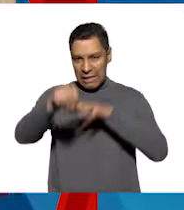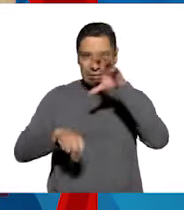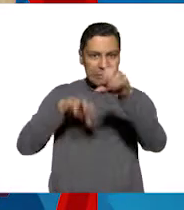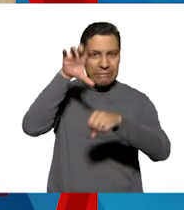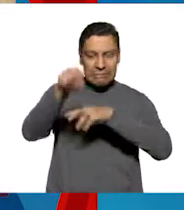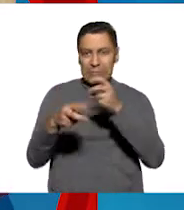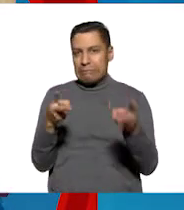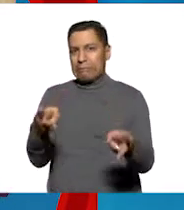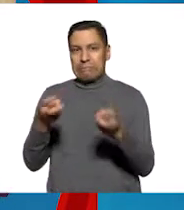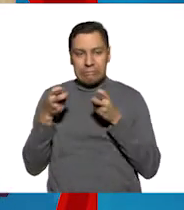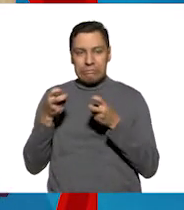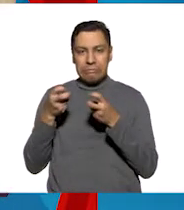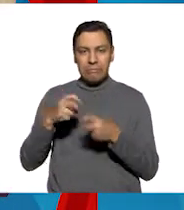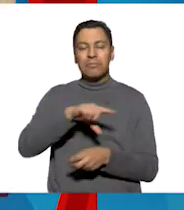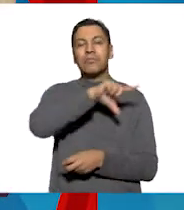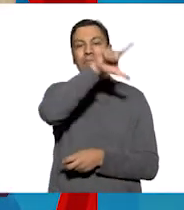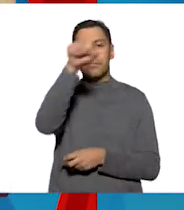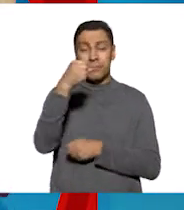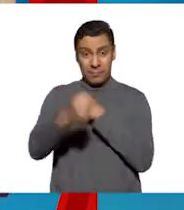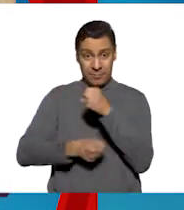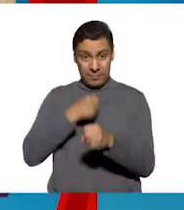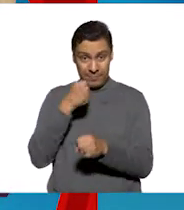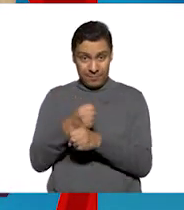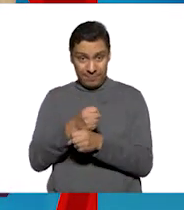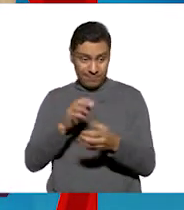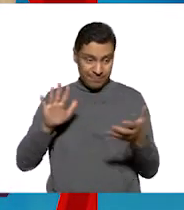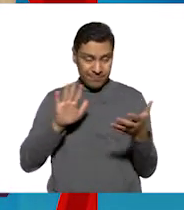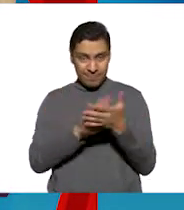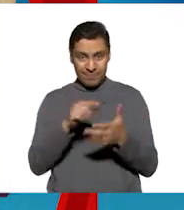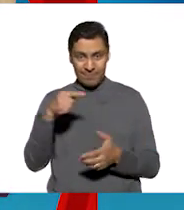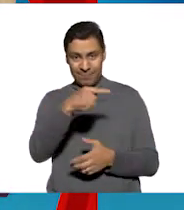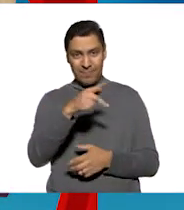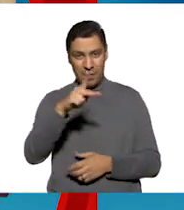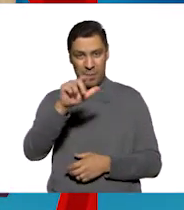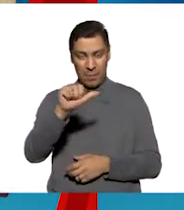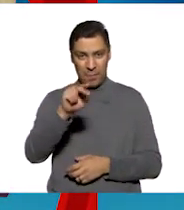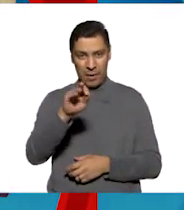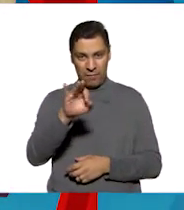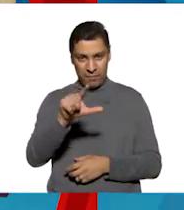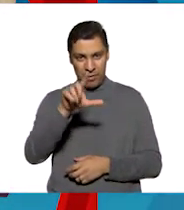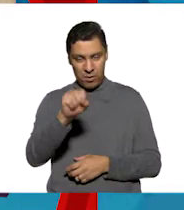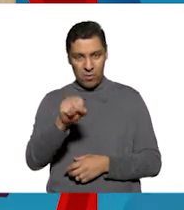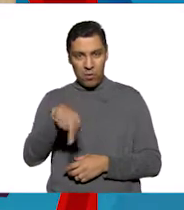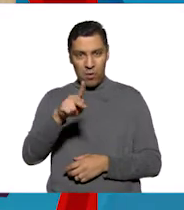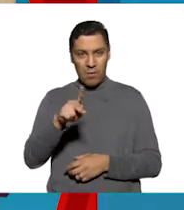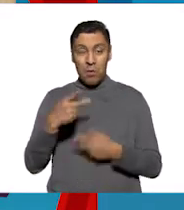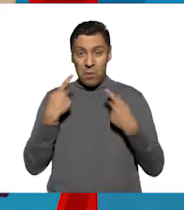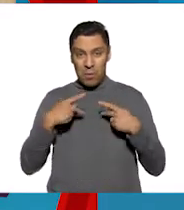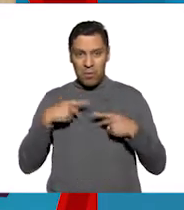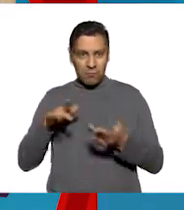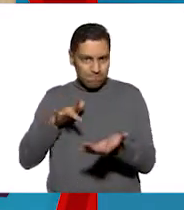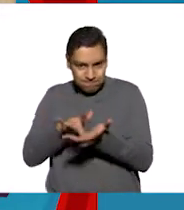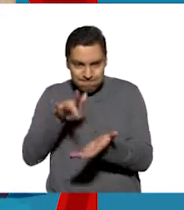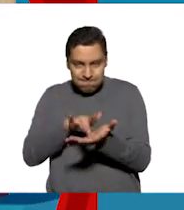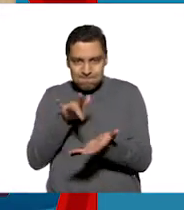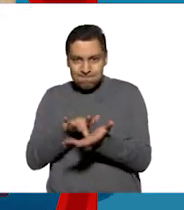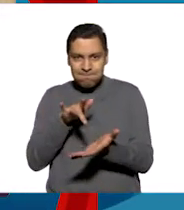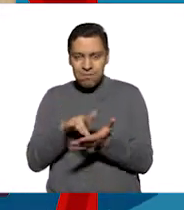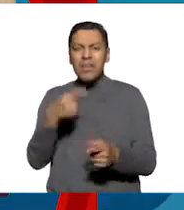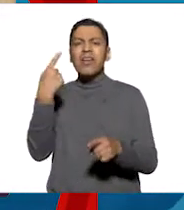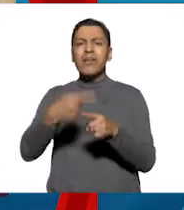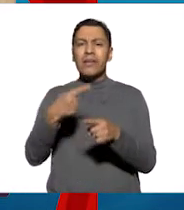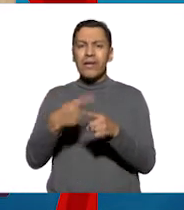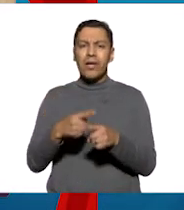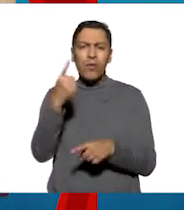a Pánfilo de Narváez, quien lo iba a arrestar, pero como lo derrotó, la mayoría de sus hombres se sumaron a sus tropas, entre ellos